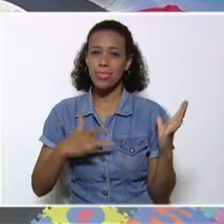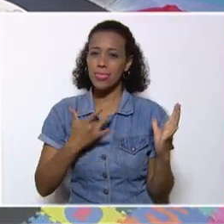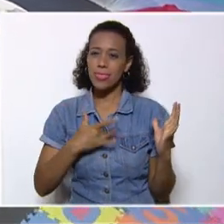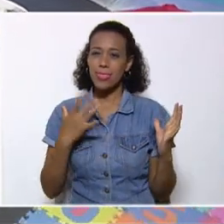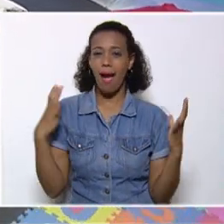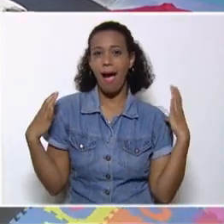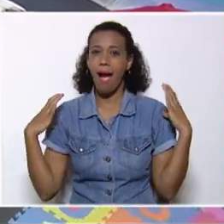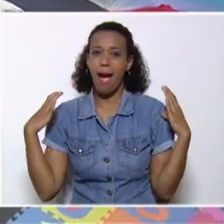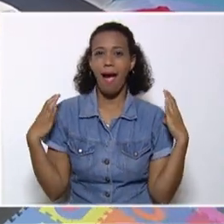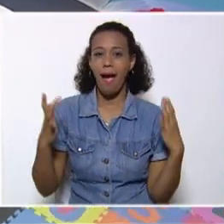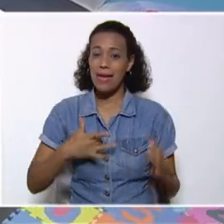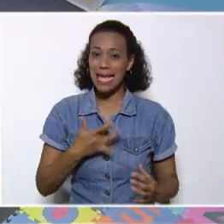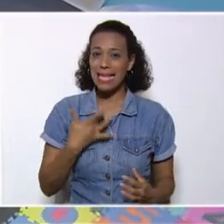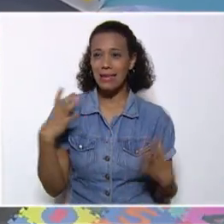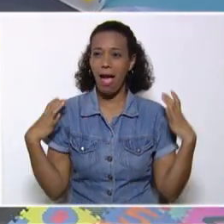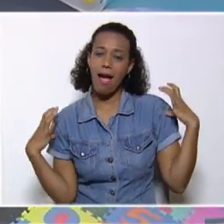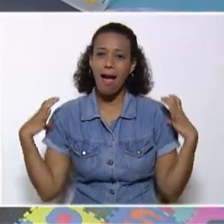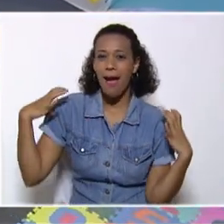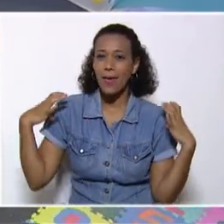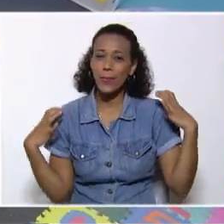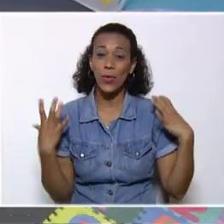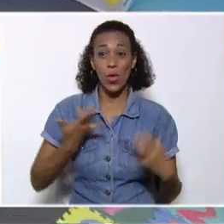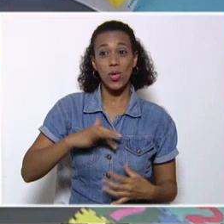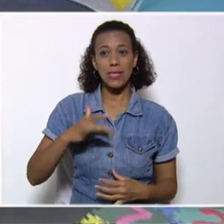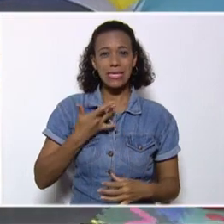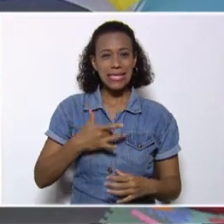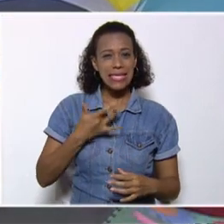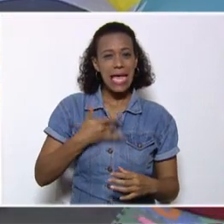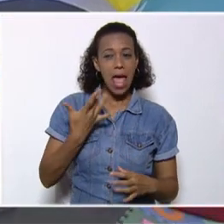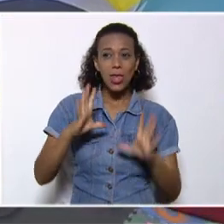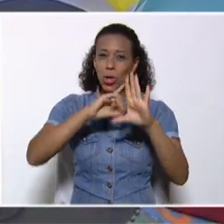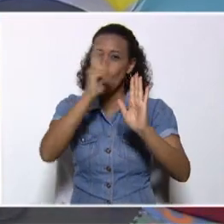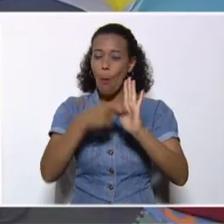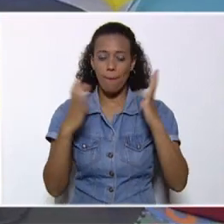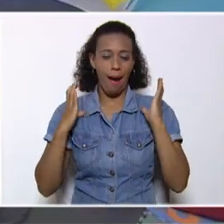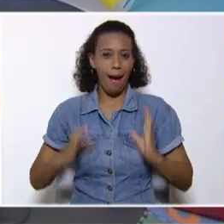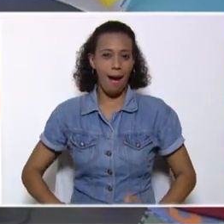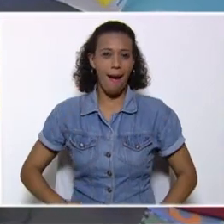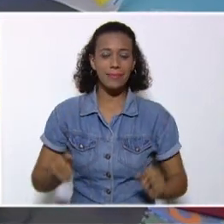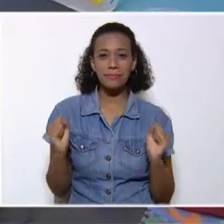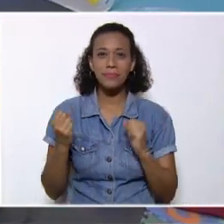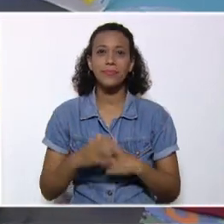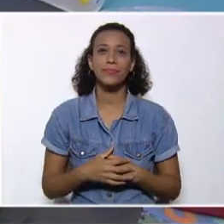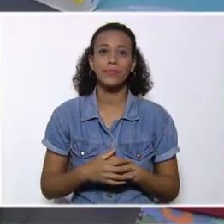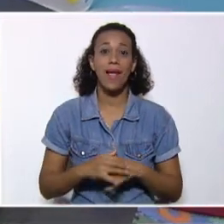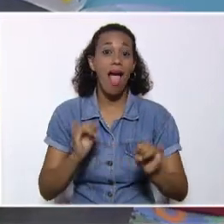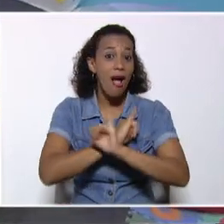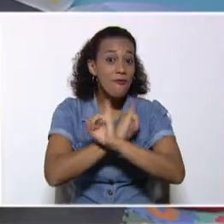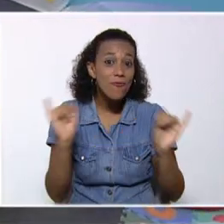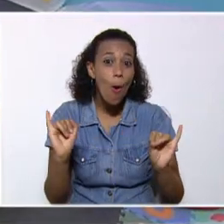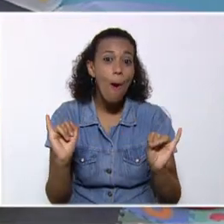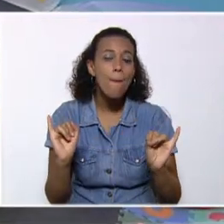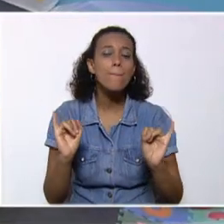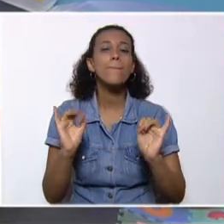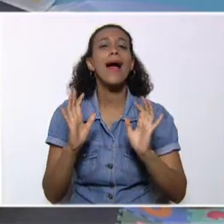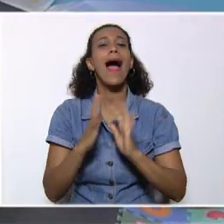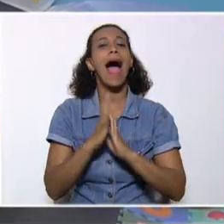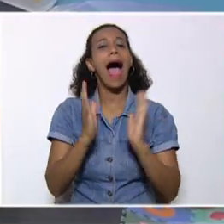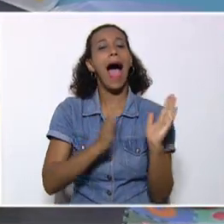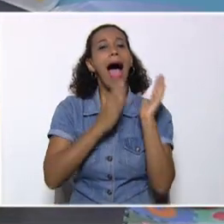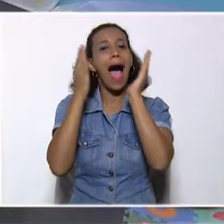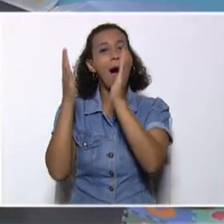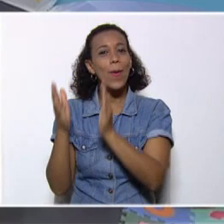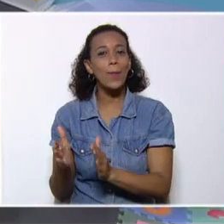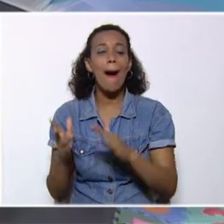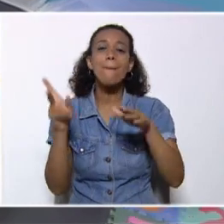ritmo, yo tengo un ritmo, yo tengo un ritmo en todo el cuerpo. Y de esta forma pasamos a la